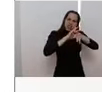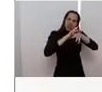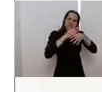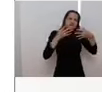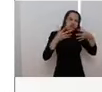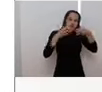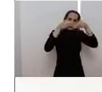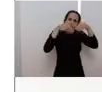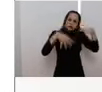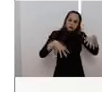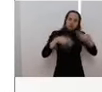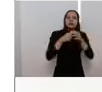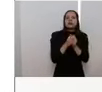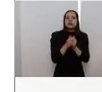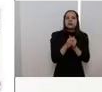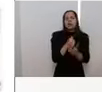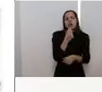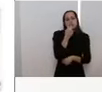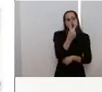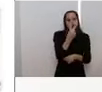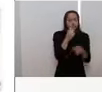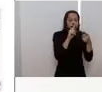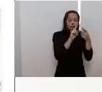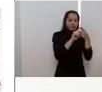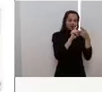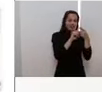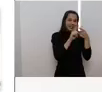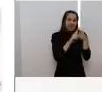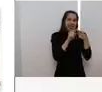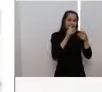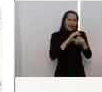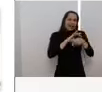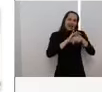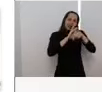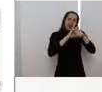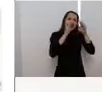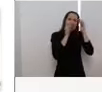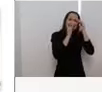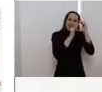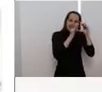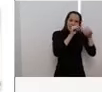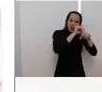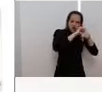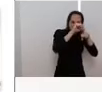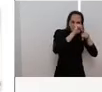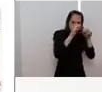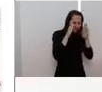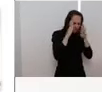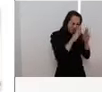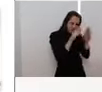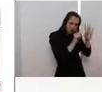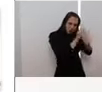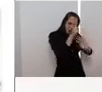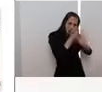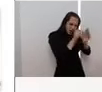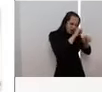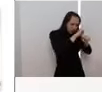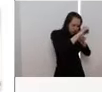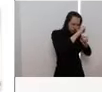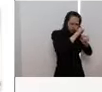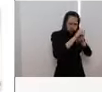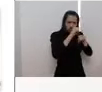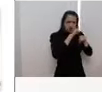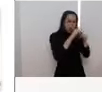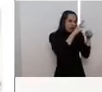básicamente una ni a una unidad clínico quirúrgica encargada de los procesos de cirugía conformada por especialidades